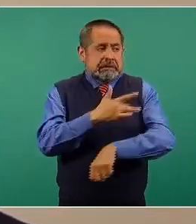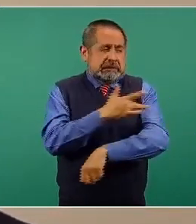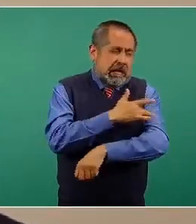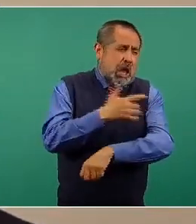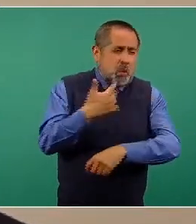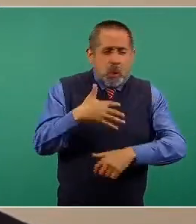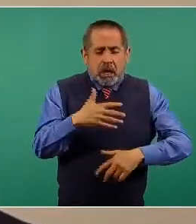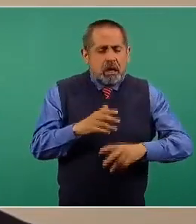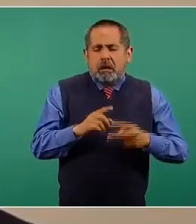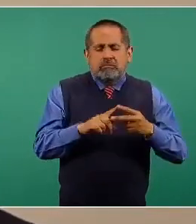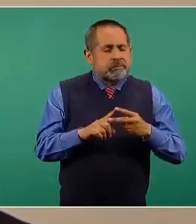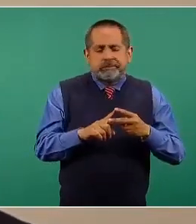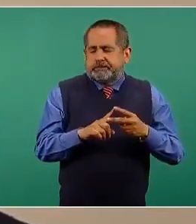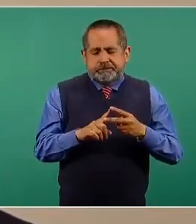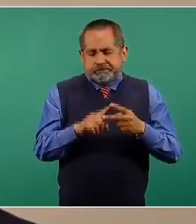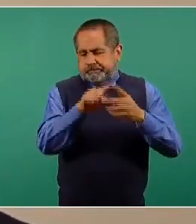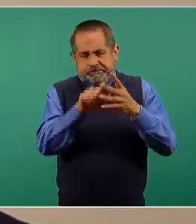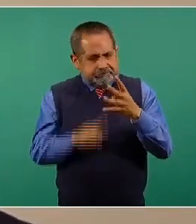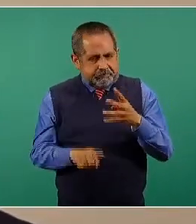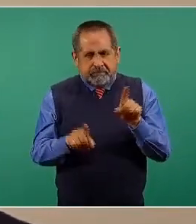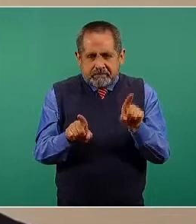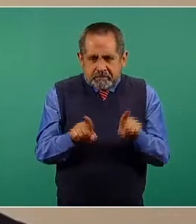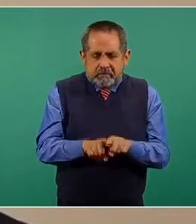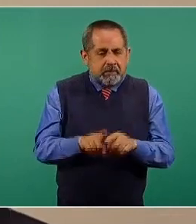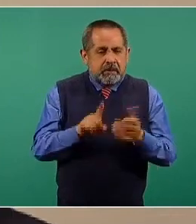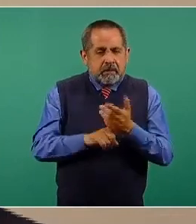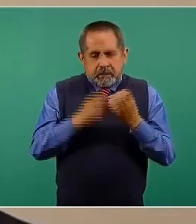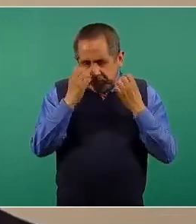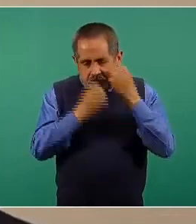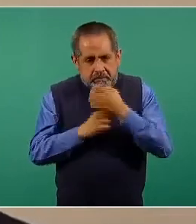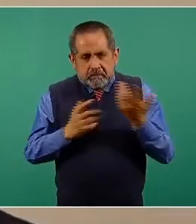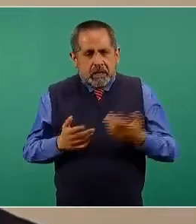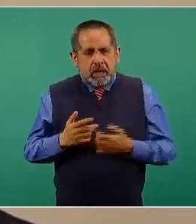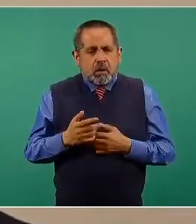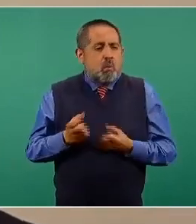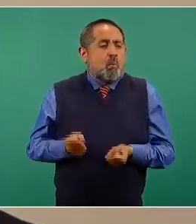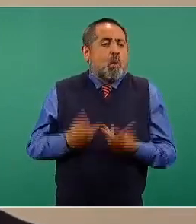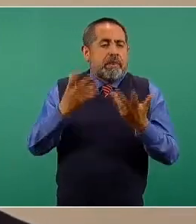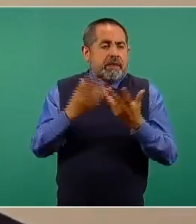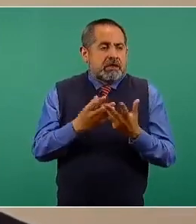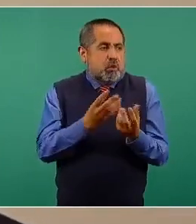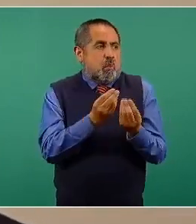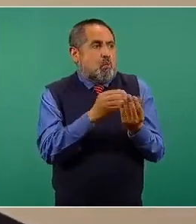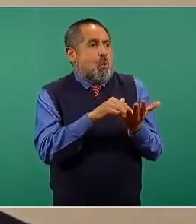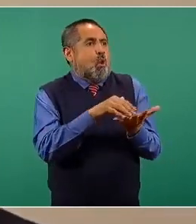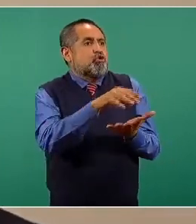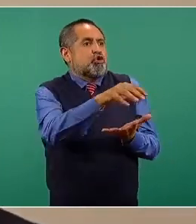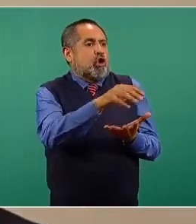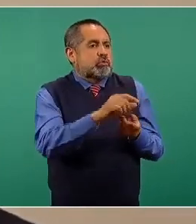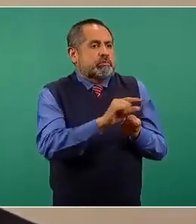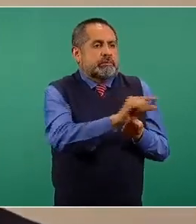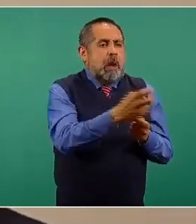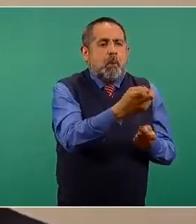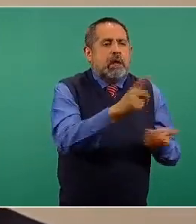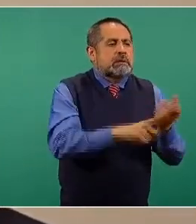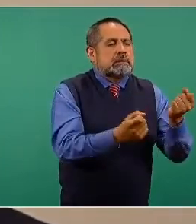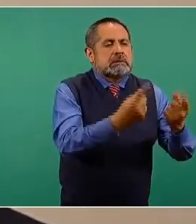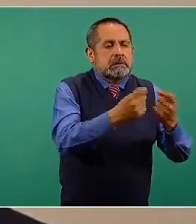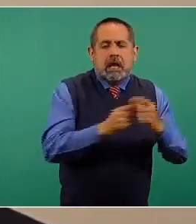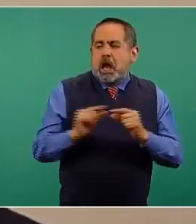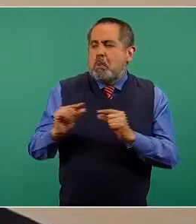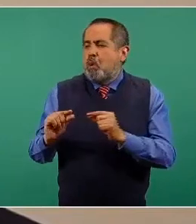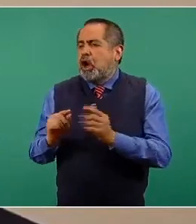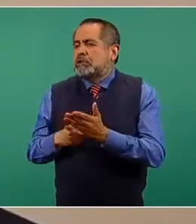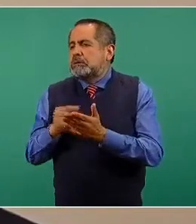ESAVIS que otras. Sin embargo, esto realmente tenemos que verlo en función de la cantidad de dosis que se han aplicado. Por eso digo que esto es algo